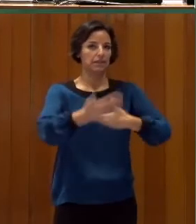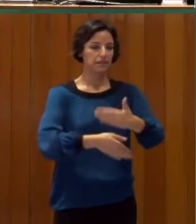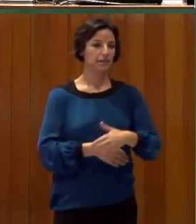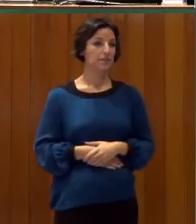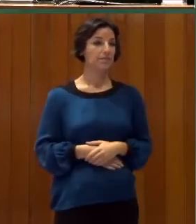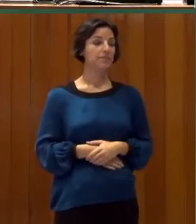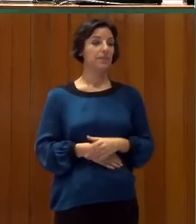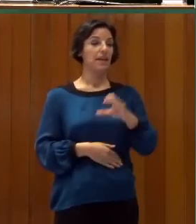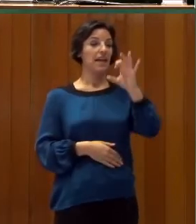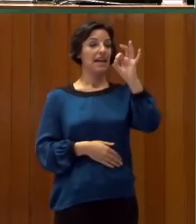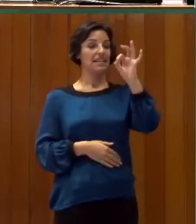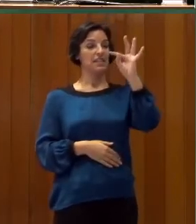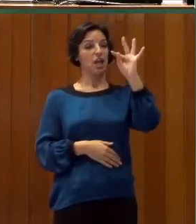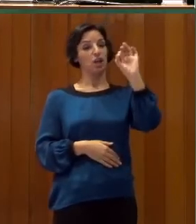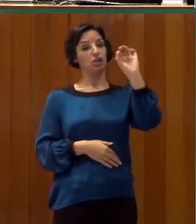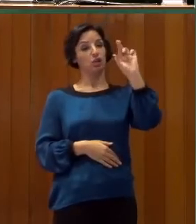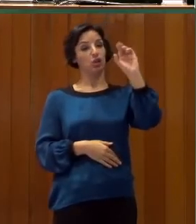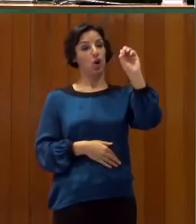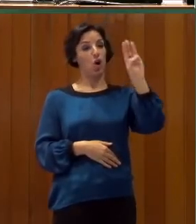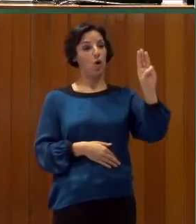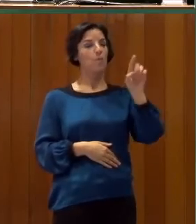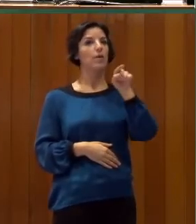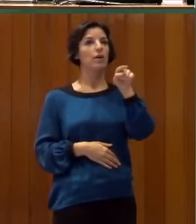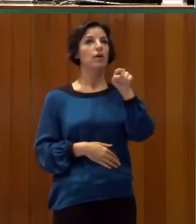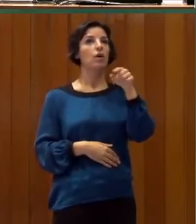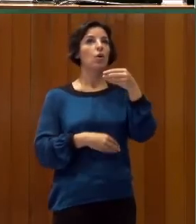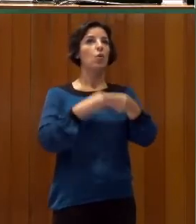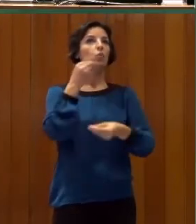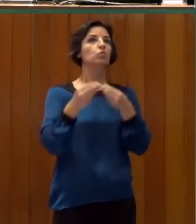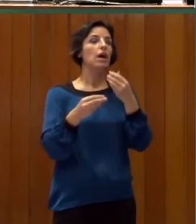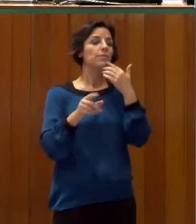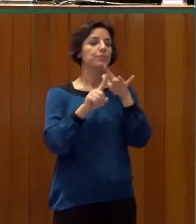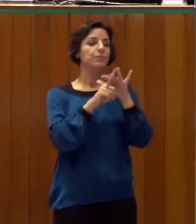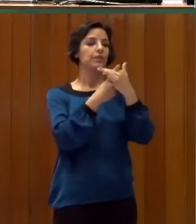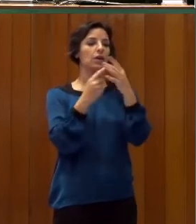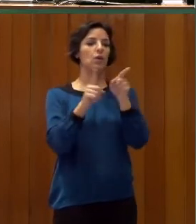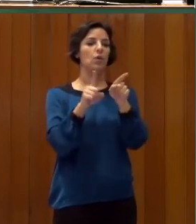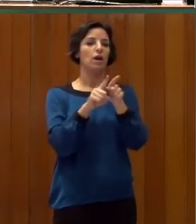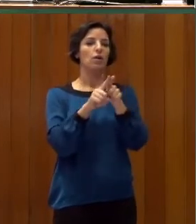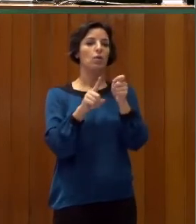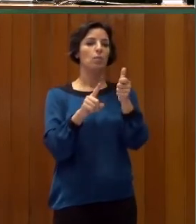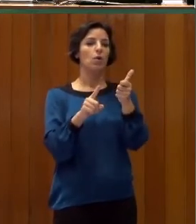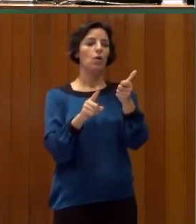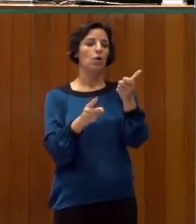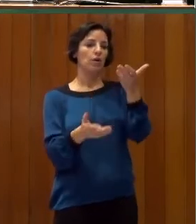Los Stroop se aplican de forma contrabalanceada para eliminar el efecto